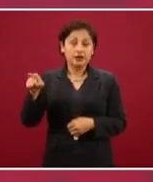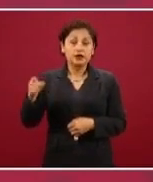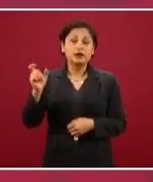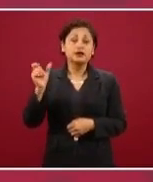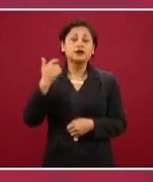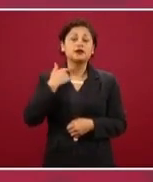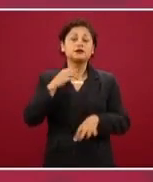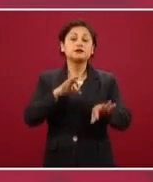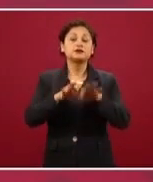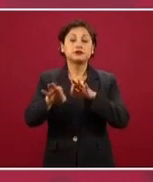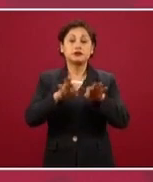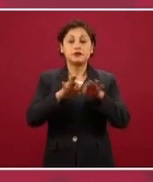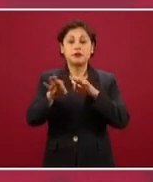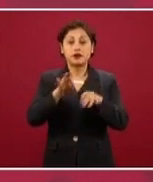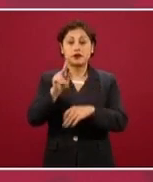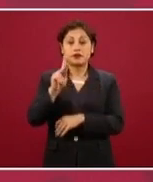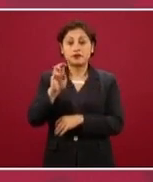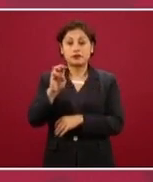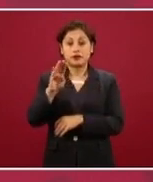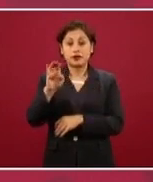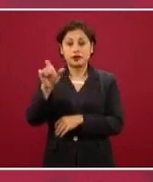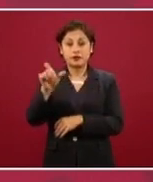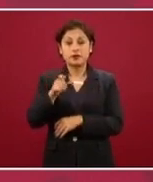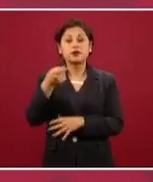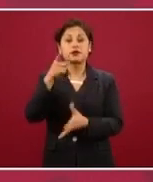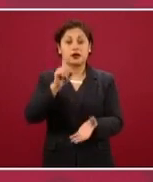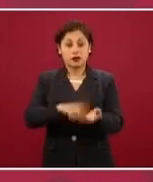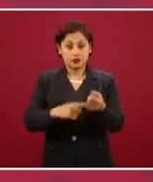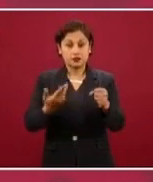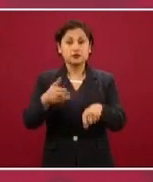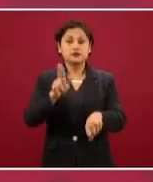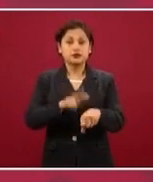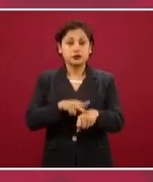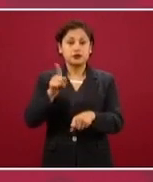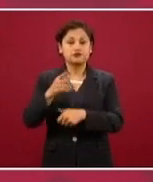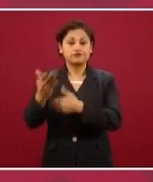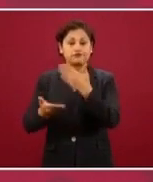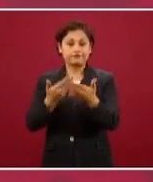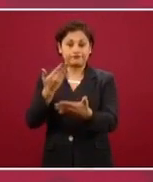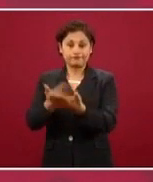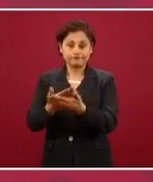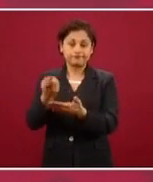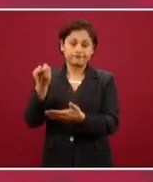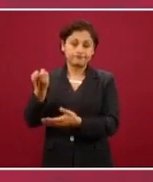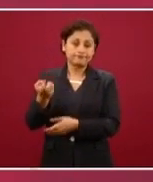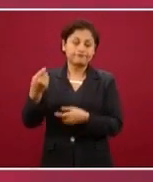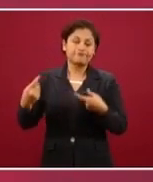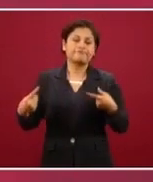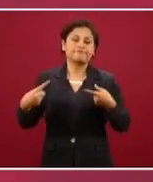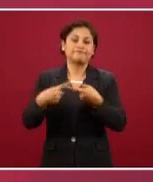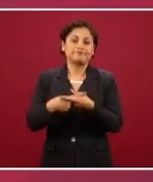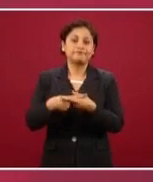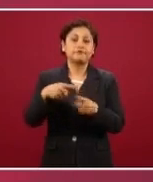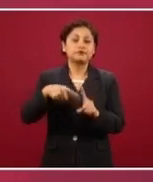es un hospital de Pemex, ¿sí? Y hay 40 afectados